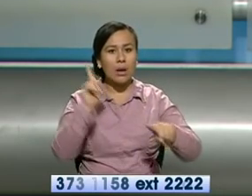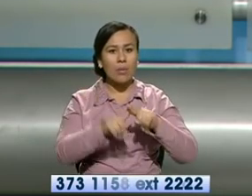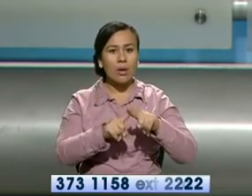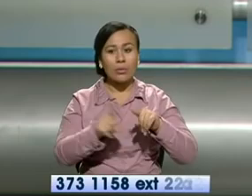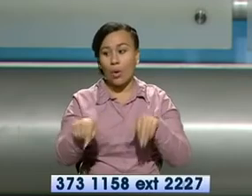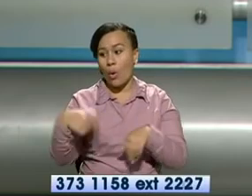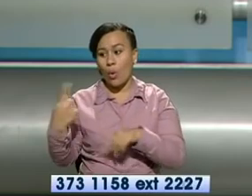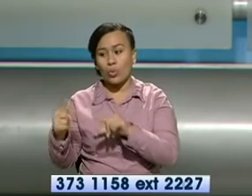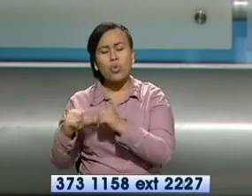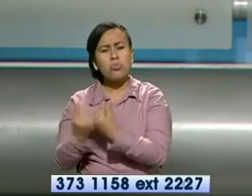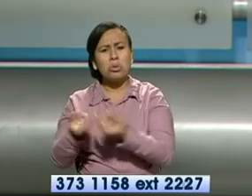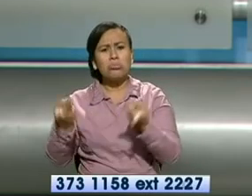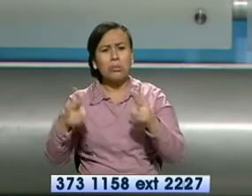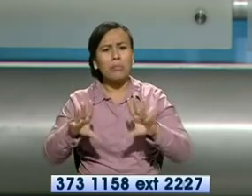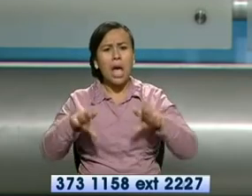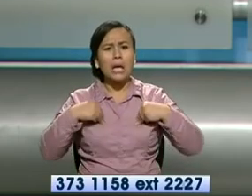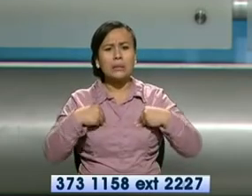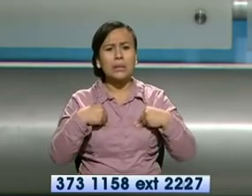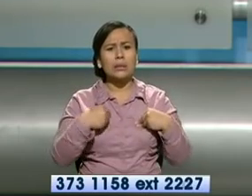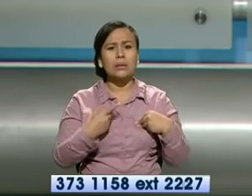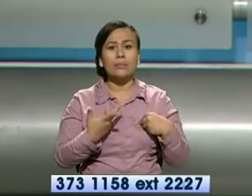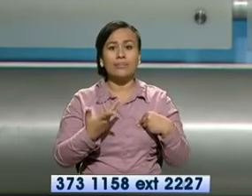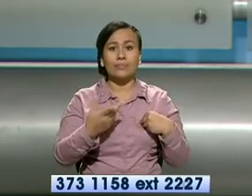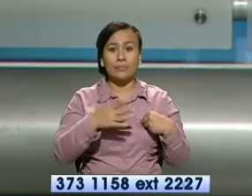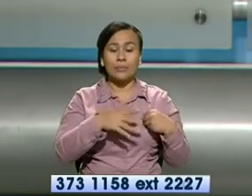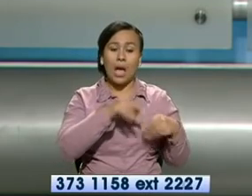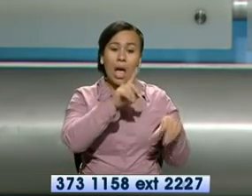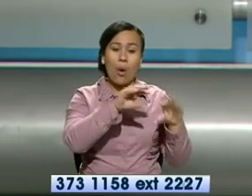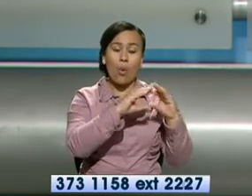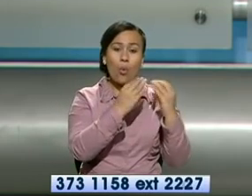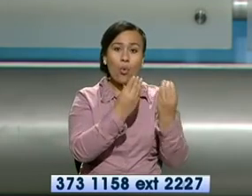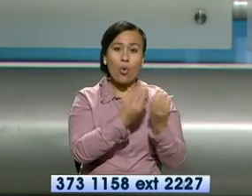de la legislatura. Del lado correísta hubo críticas.